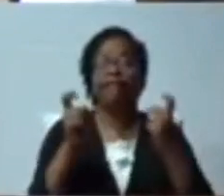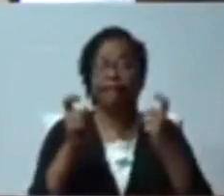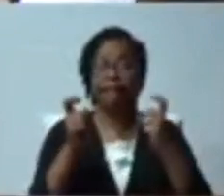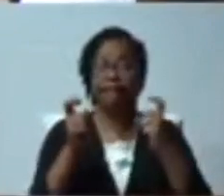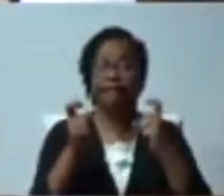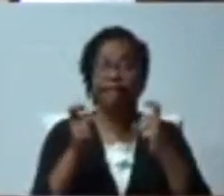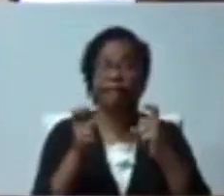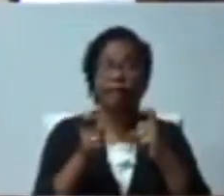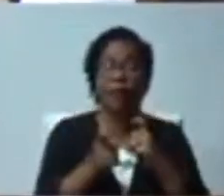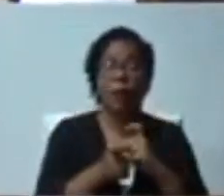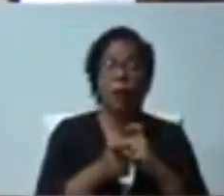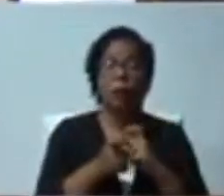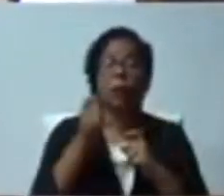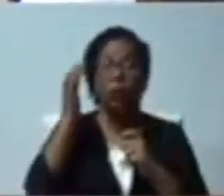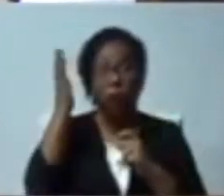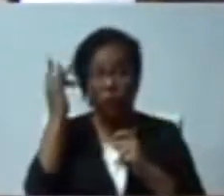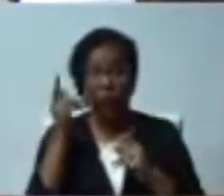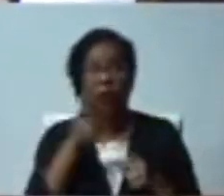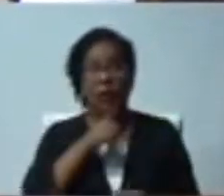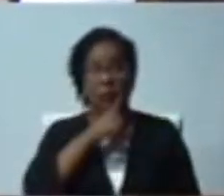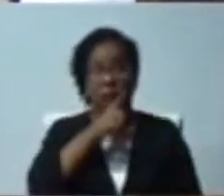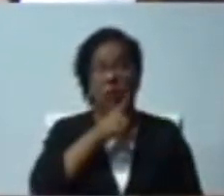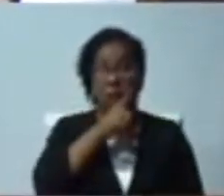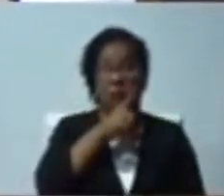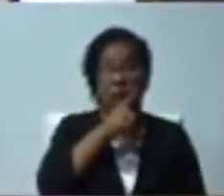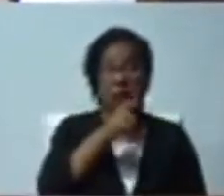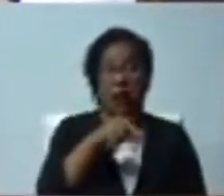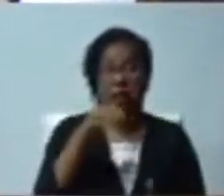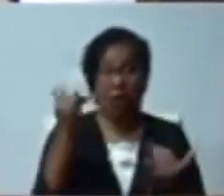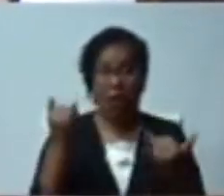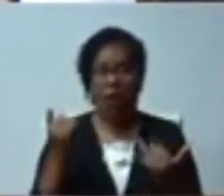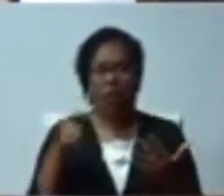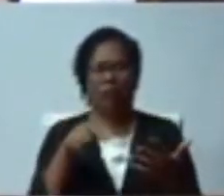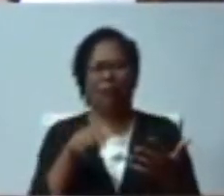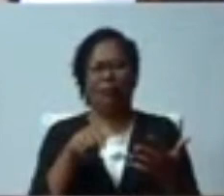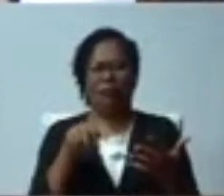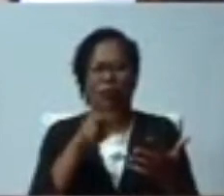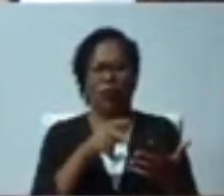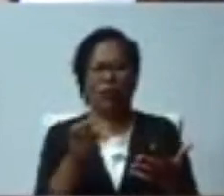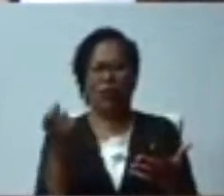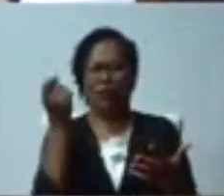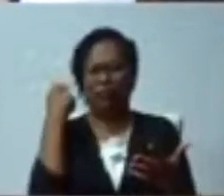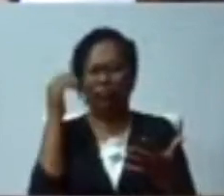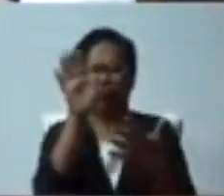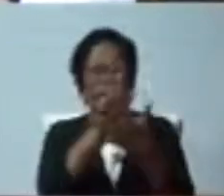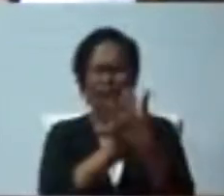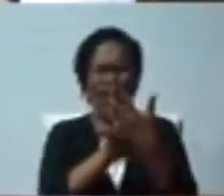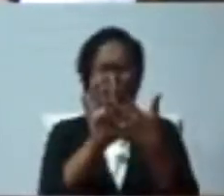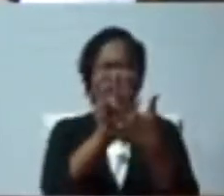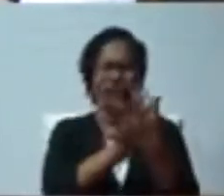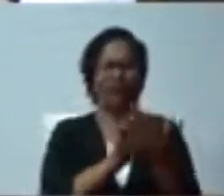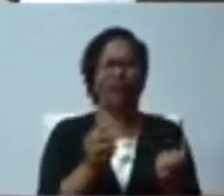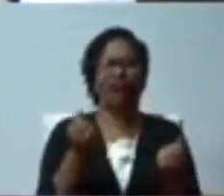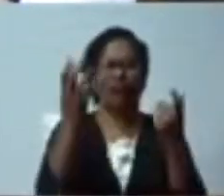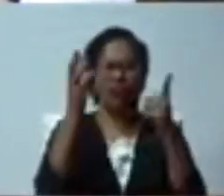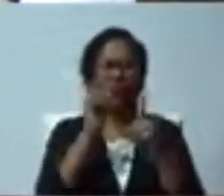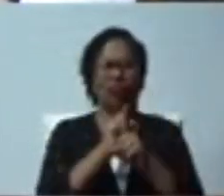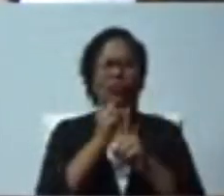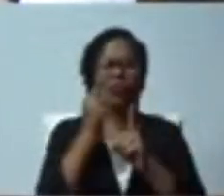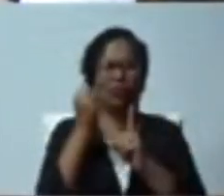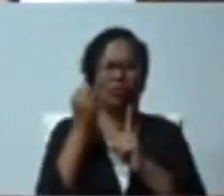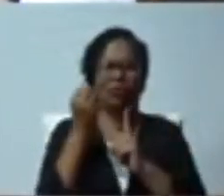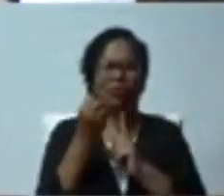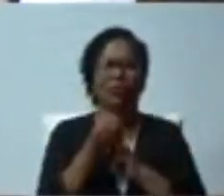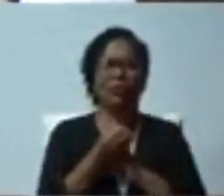como está, es verdad que se presta a muchas situaciones, y una comisión, yo